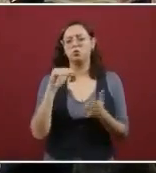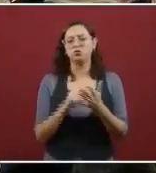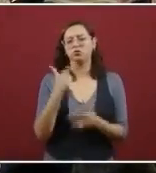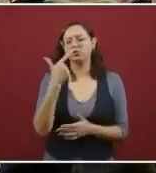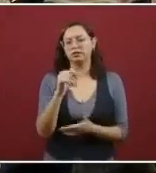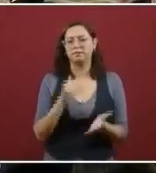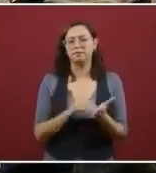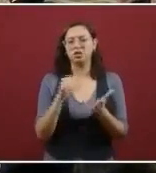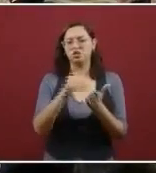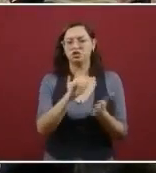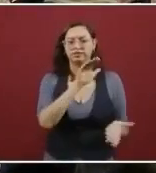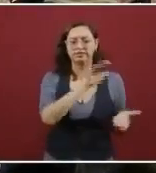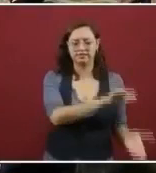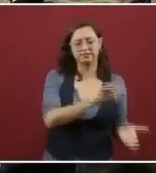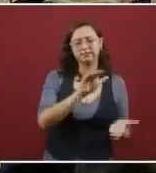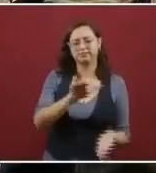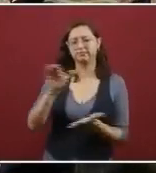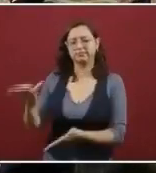La que sigue, por favor.